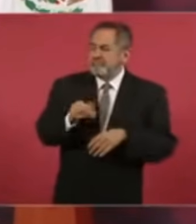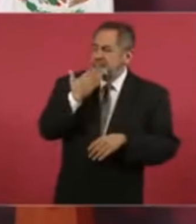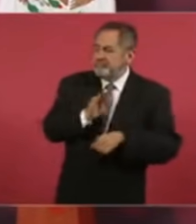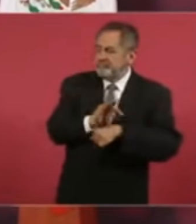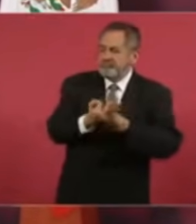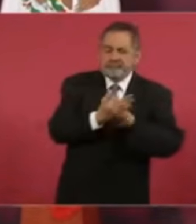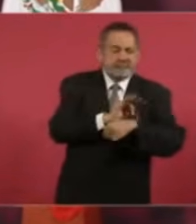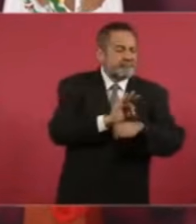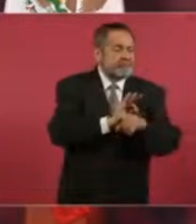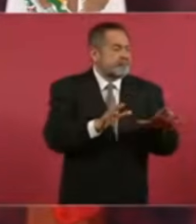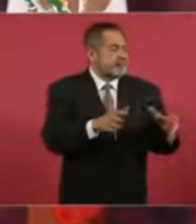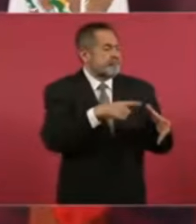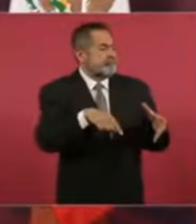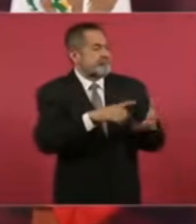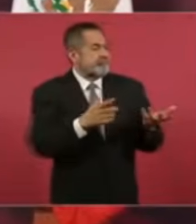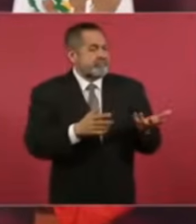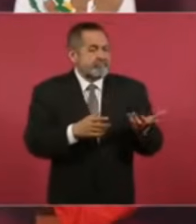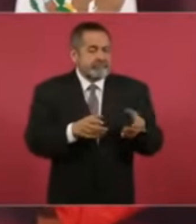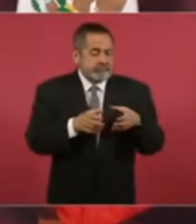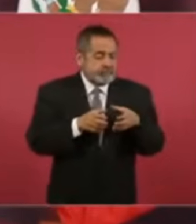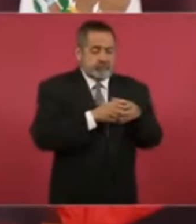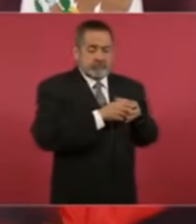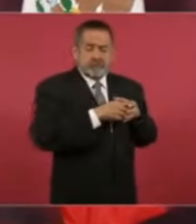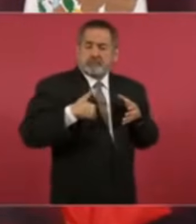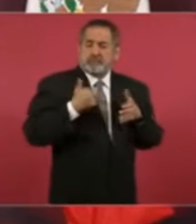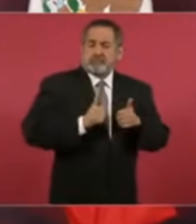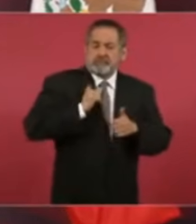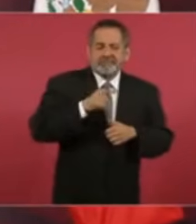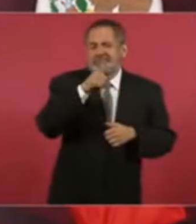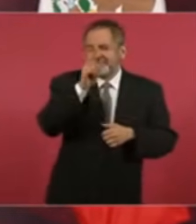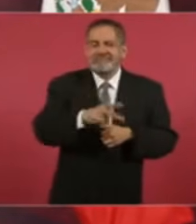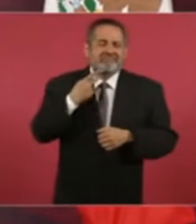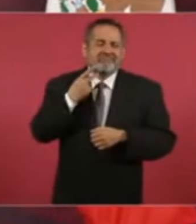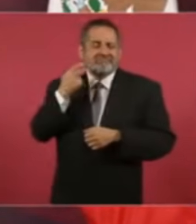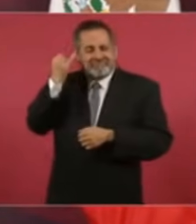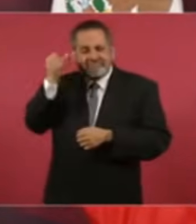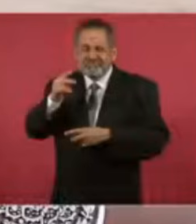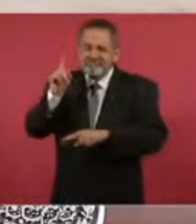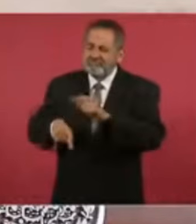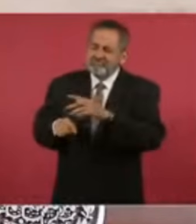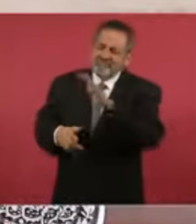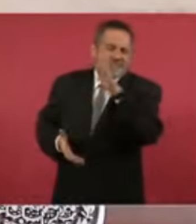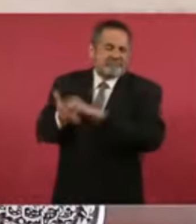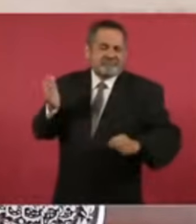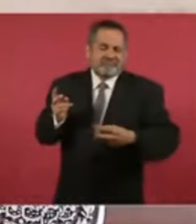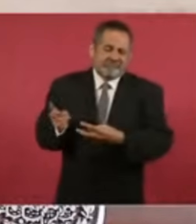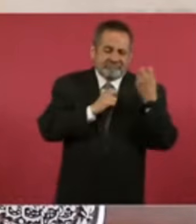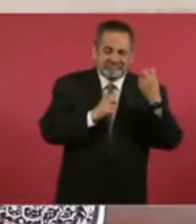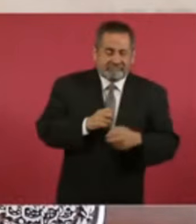en favor de las minorías. La política de saqueo, porque es impresionante